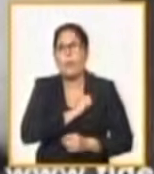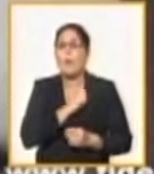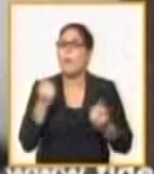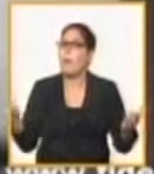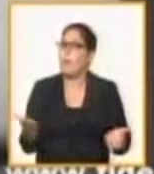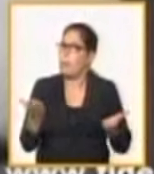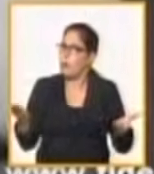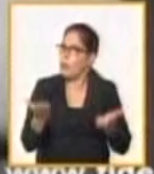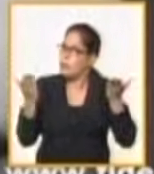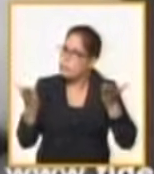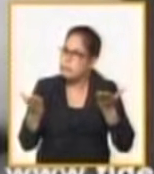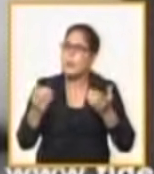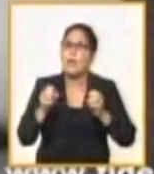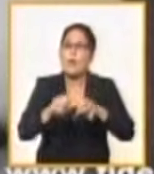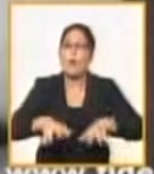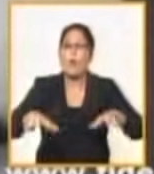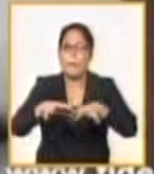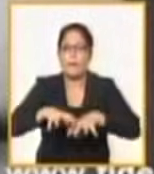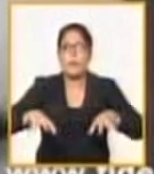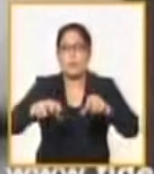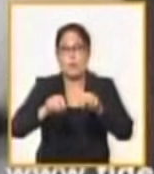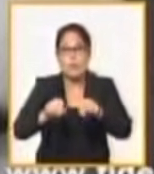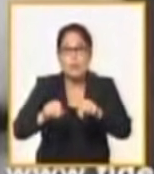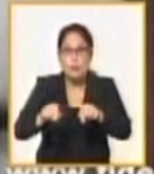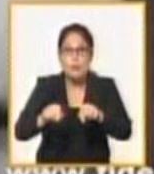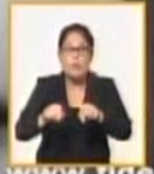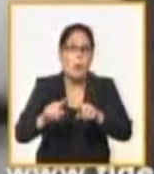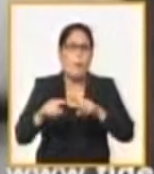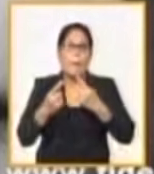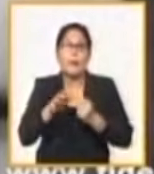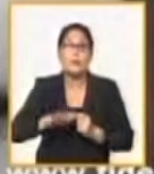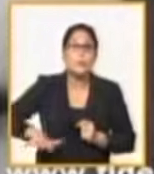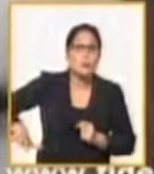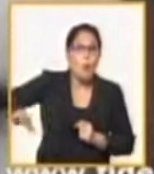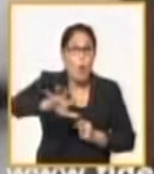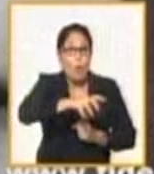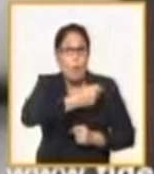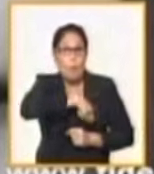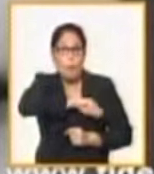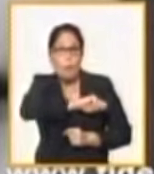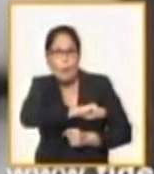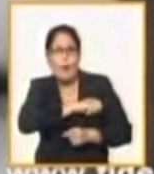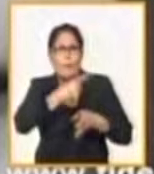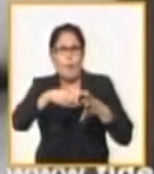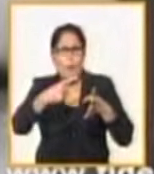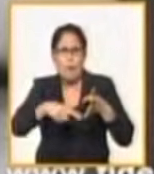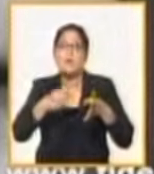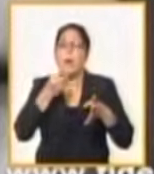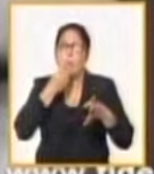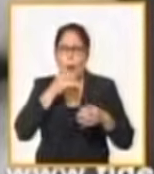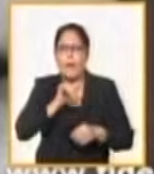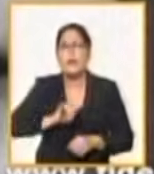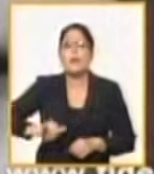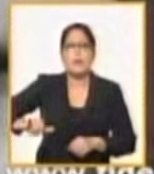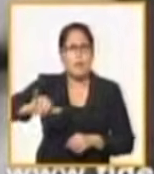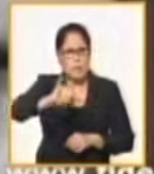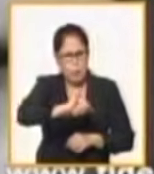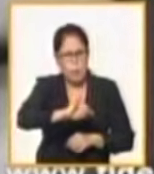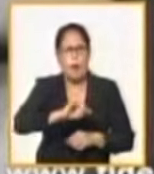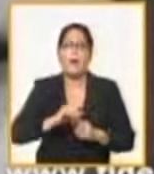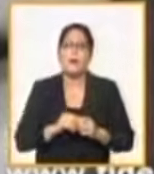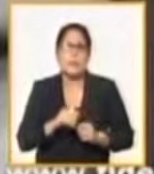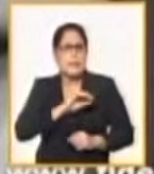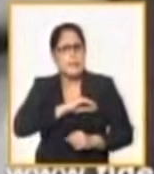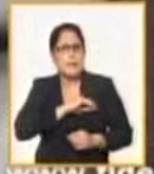propiciar las condiciones para que todos esos bienes materiales lleguen al